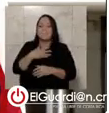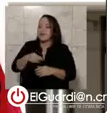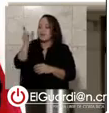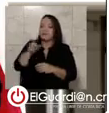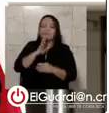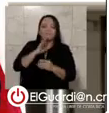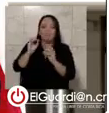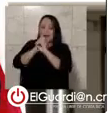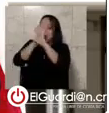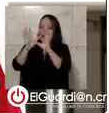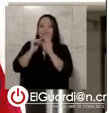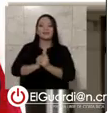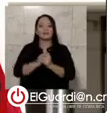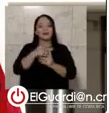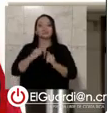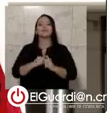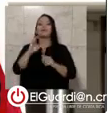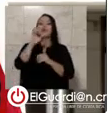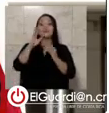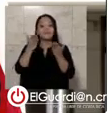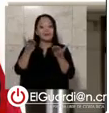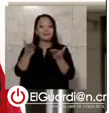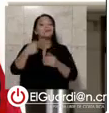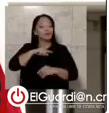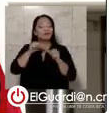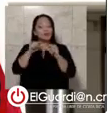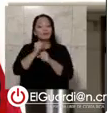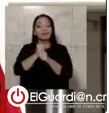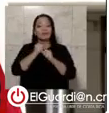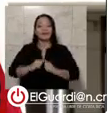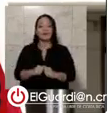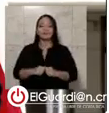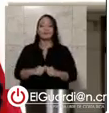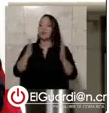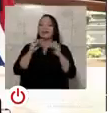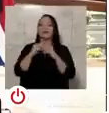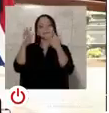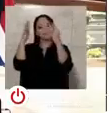claro. Costarricenses, seguimos. No hay otra.